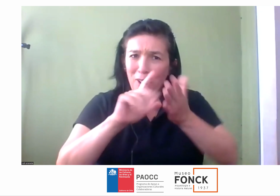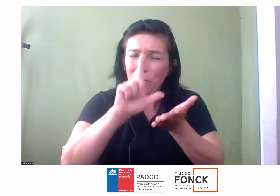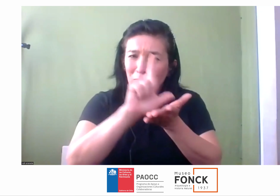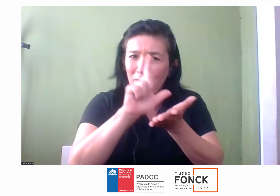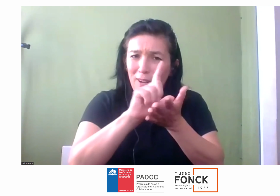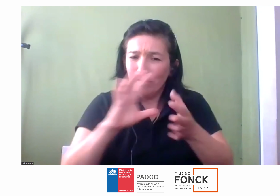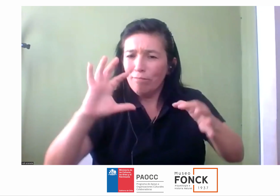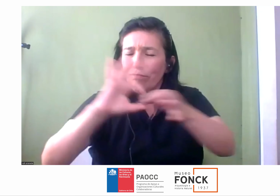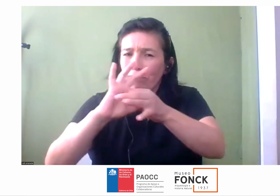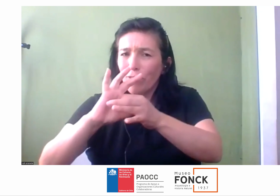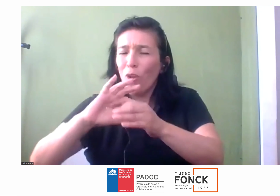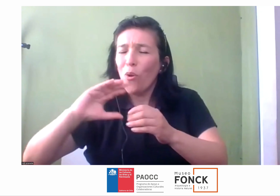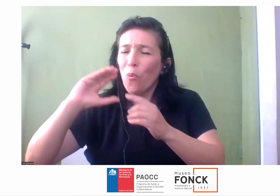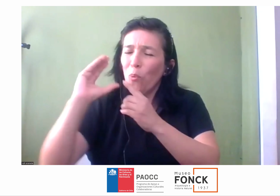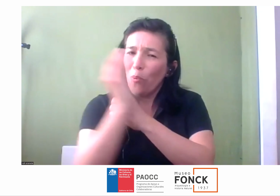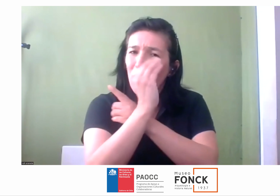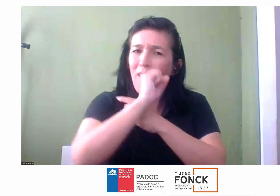vinculadas, digamos, a cultura concagua en la zona.